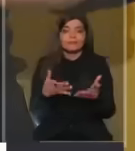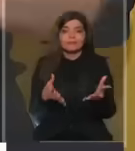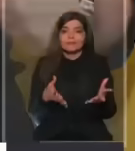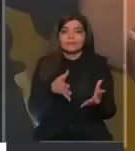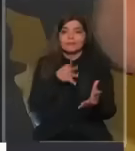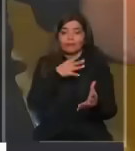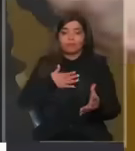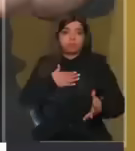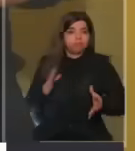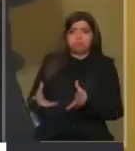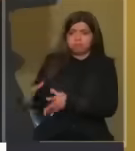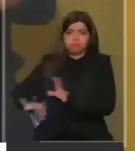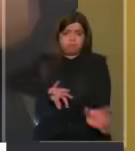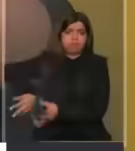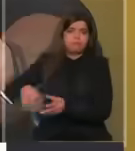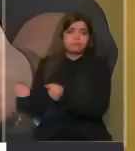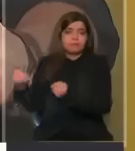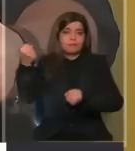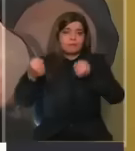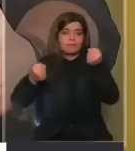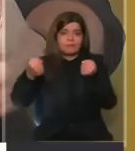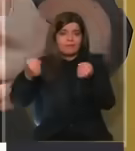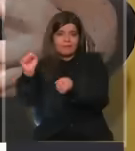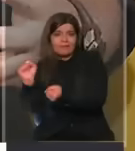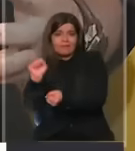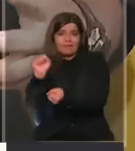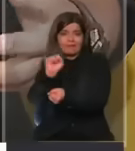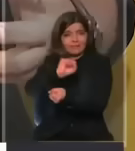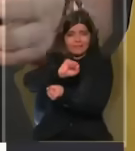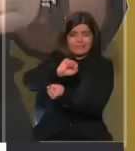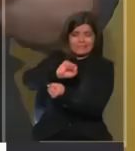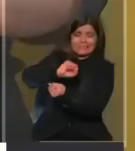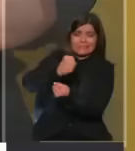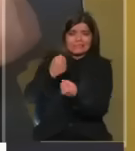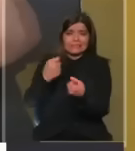el volante, logro maniobrar.